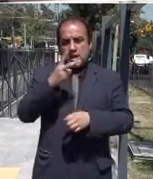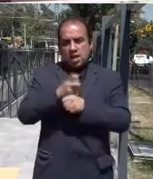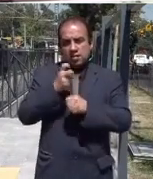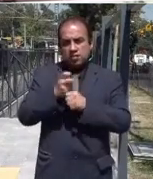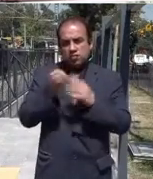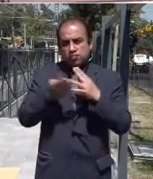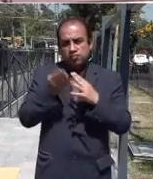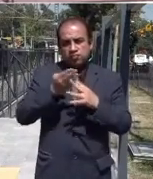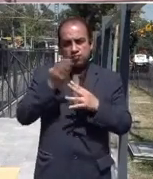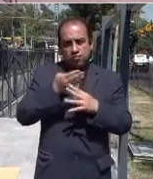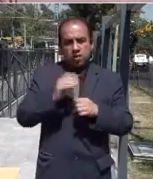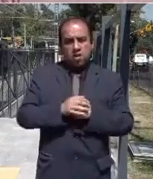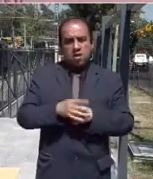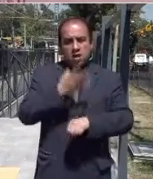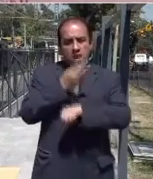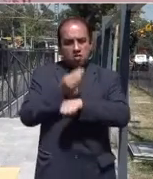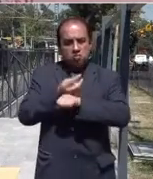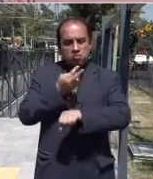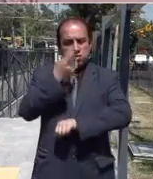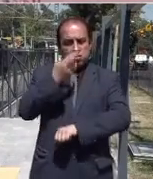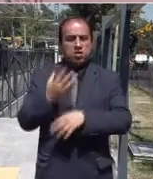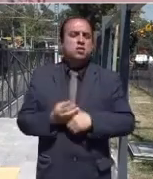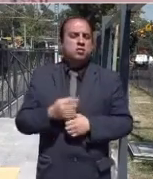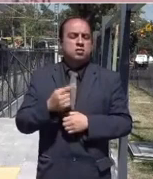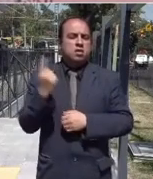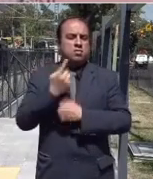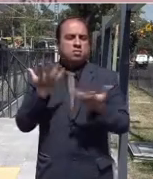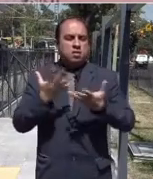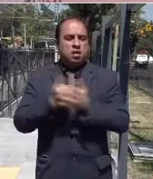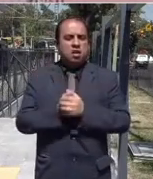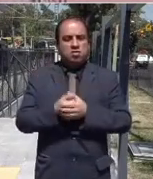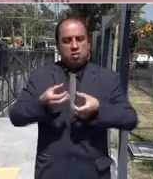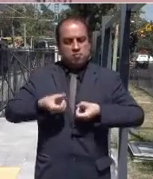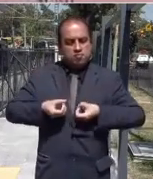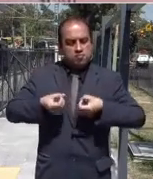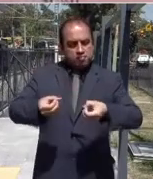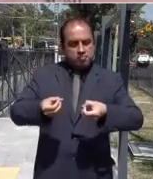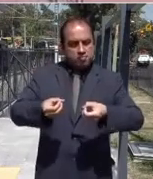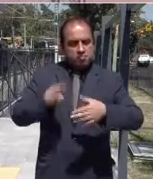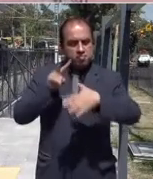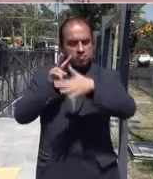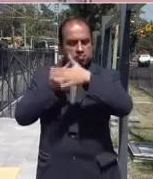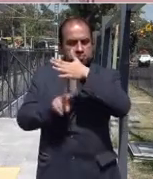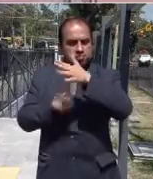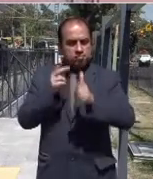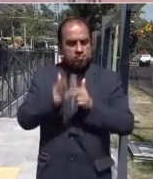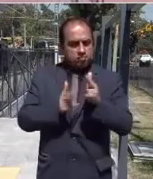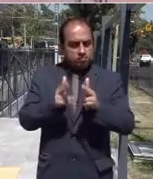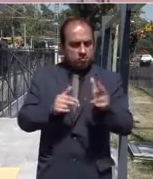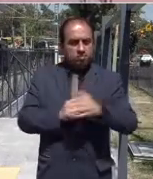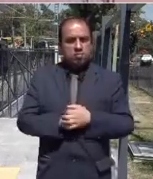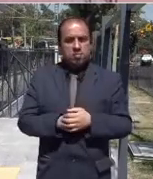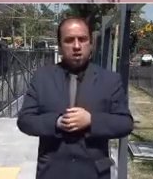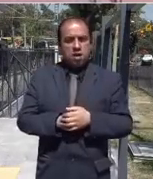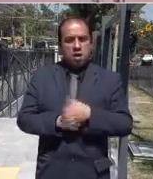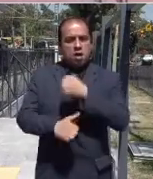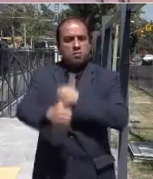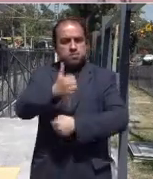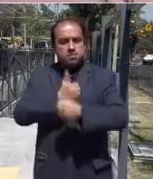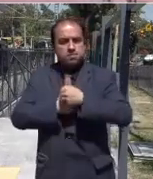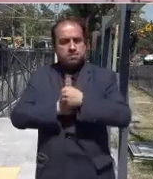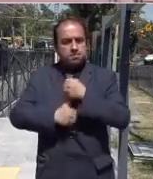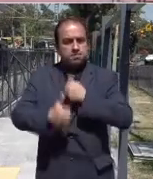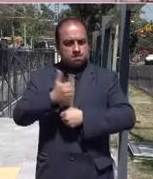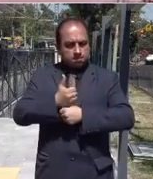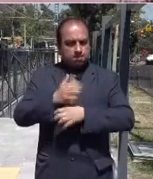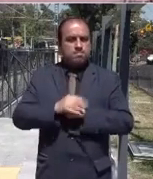la rehabilitación mayor que se está haciendo a la vía del Tren Ligero. El año pasado